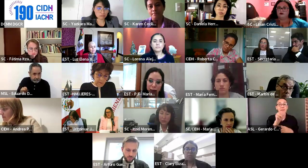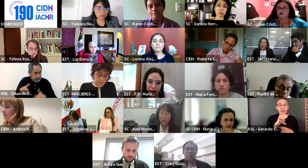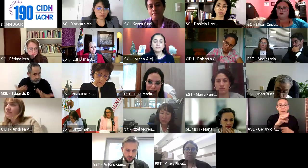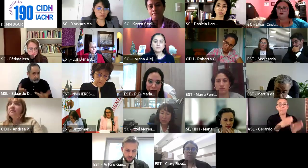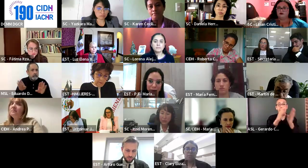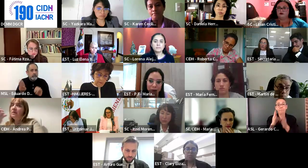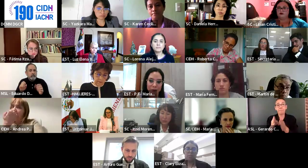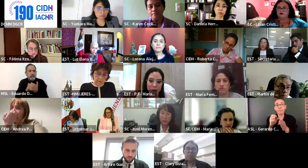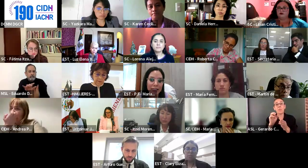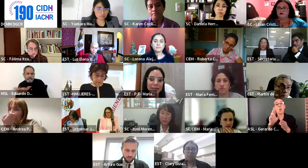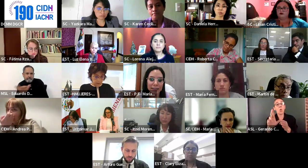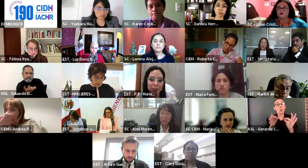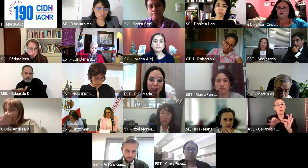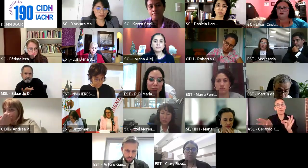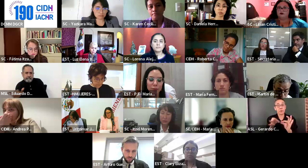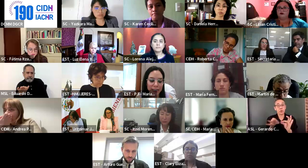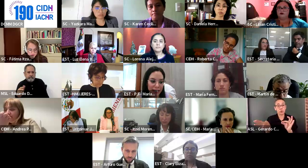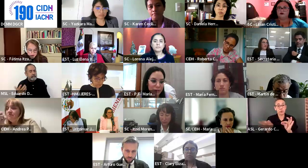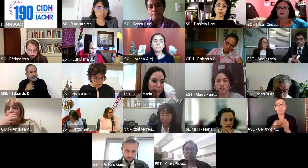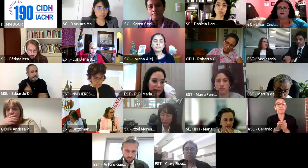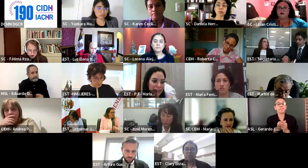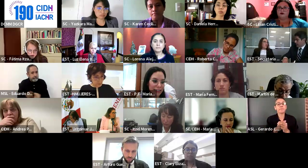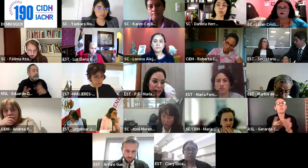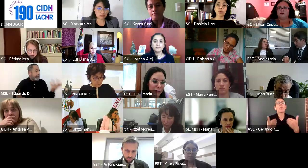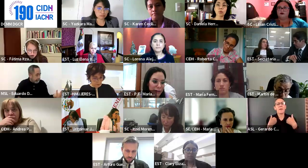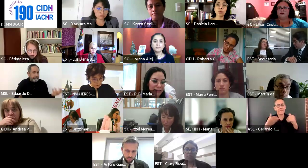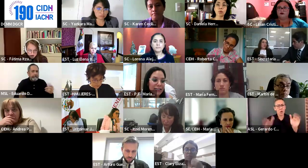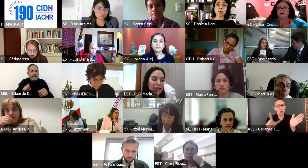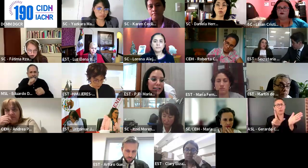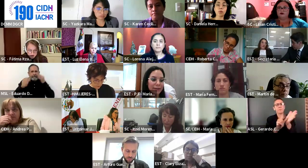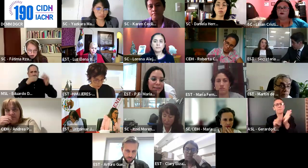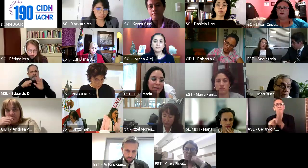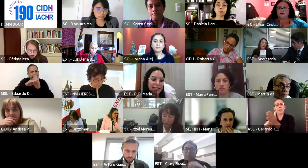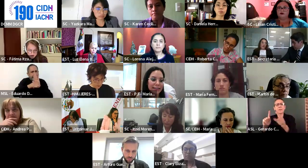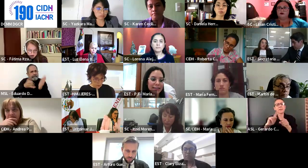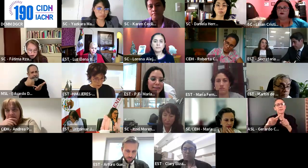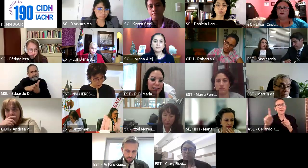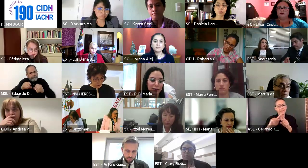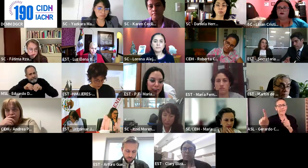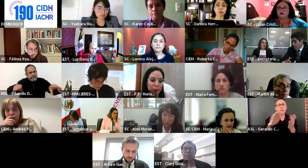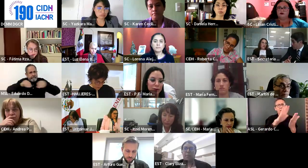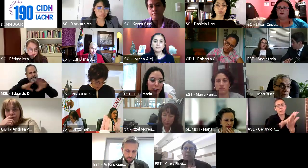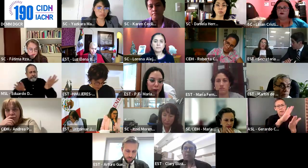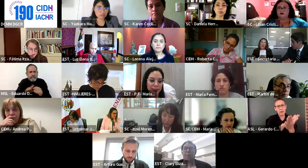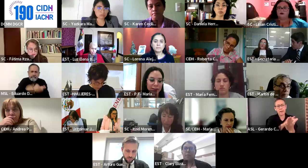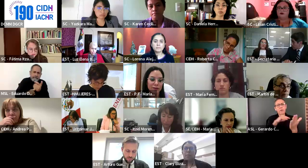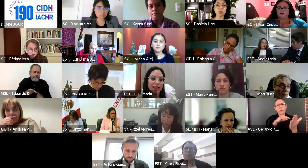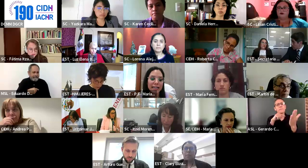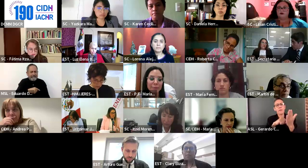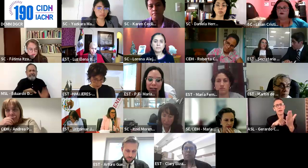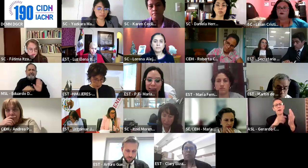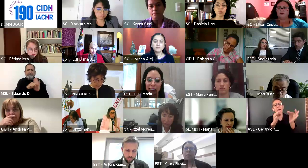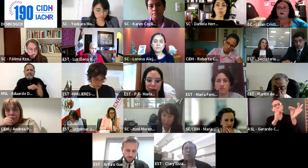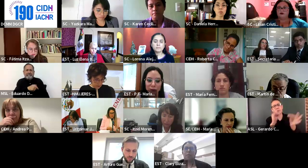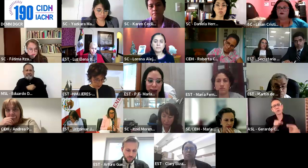el subtitulado. También se han publicado una serie de obras que visibilizan estereotipos, prejuicios